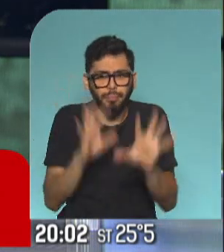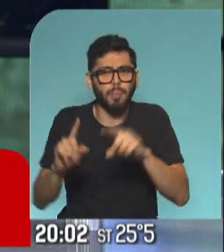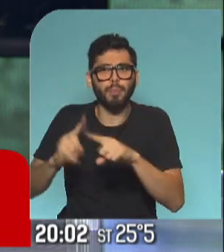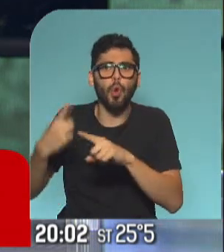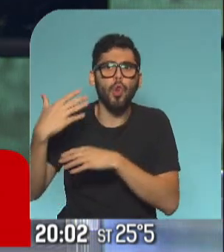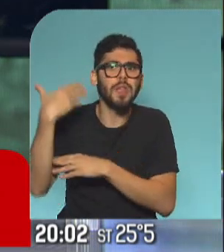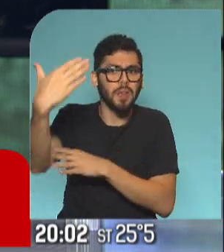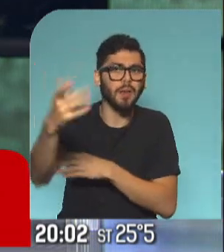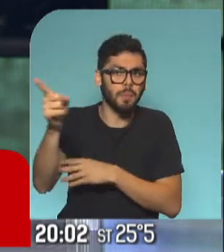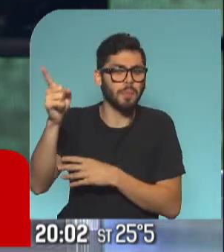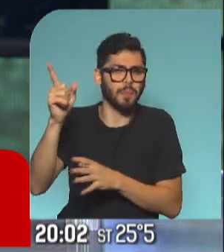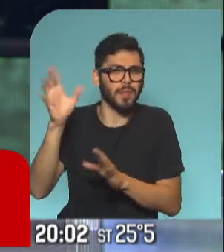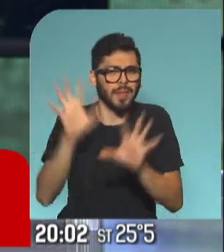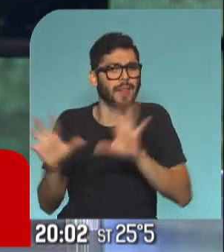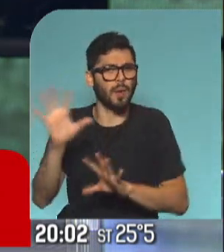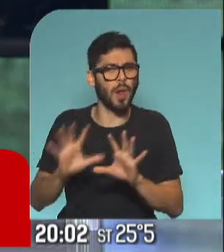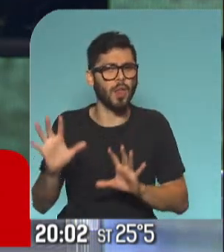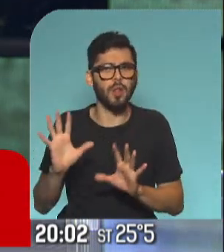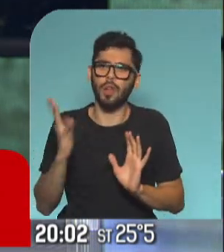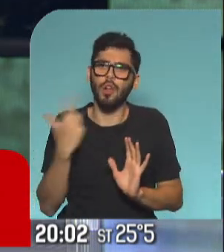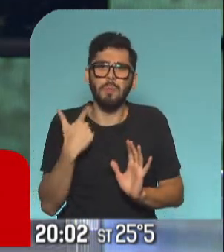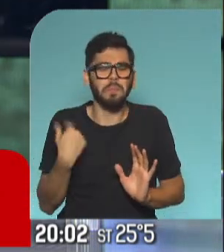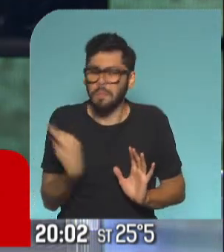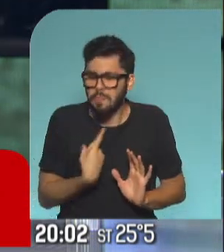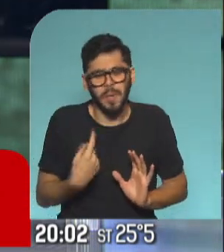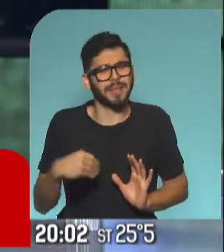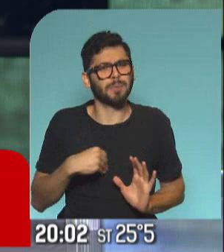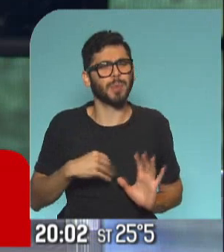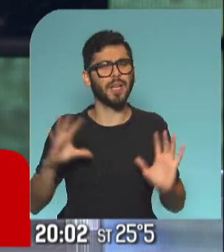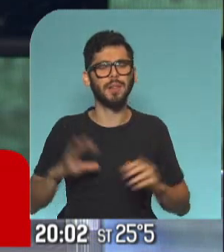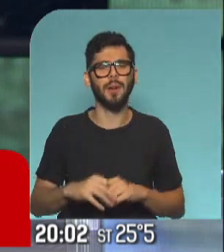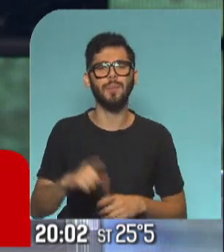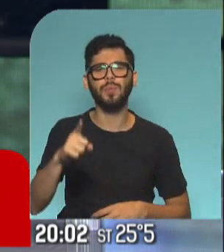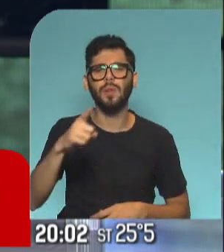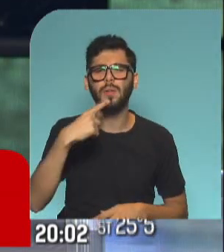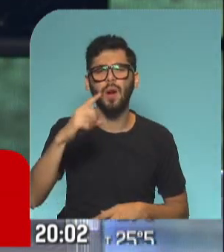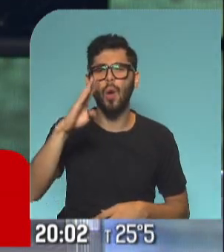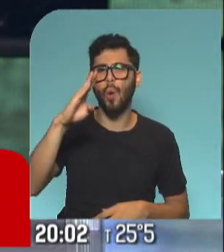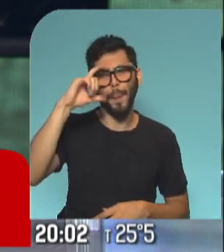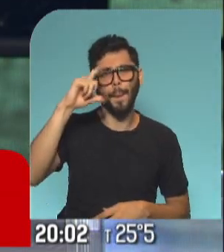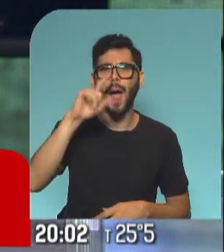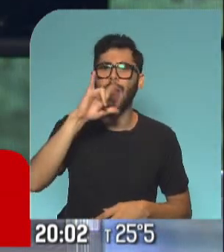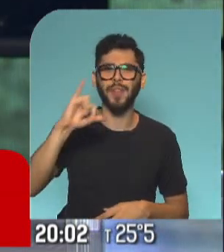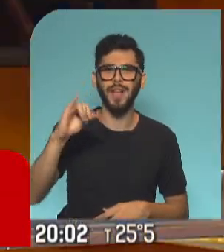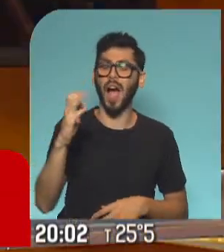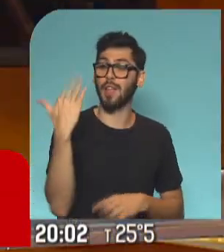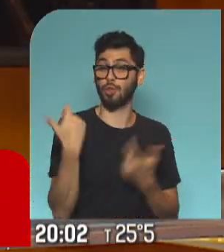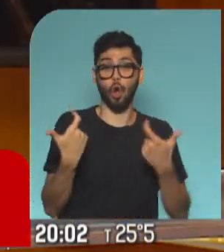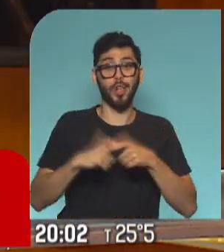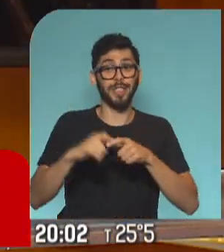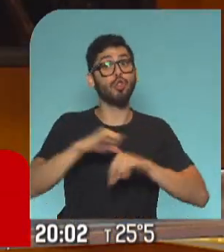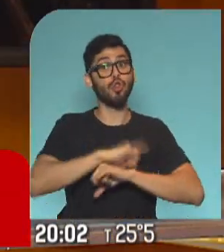largo plazo así que tenemos mucha esperanza la verdad que sí beatriz ayer presentábamos este consejo con el noticiero y un